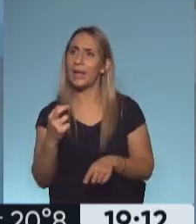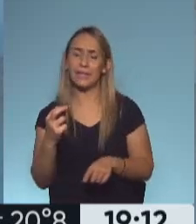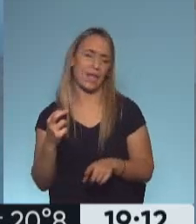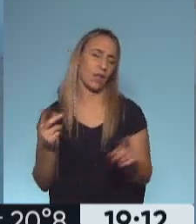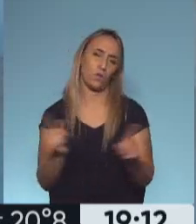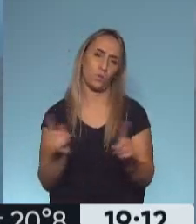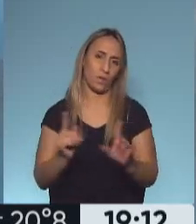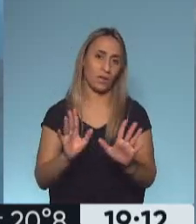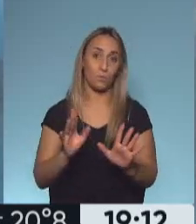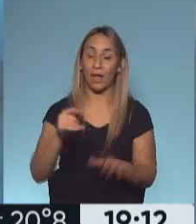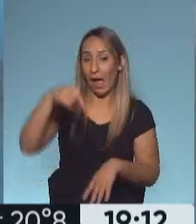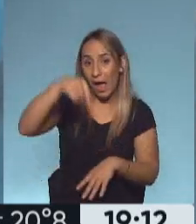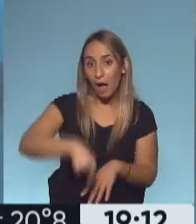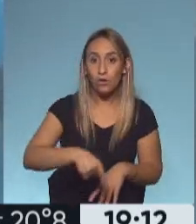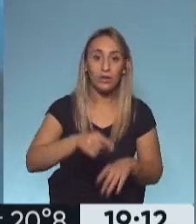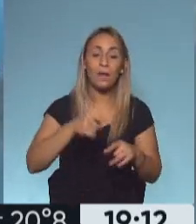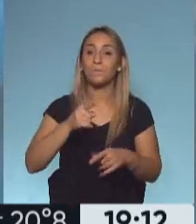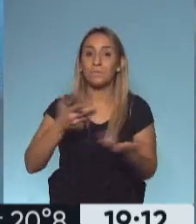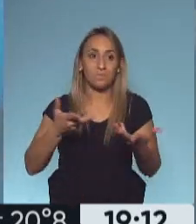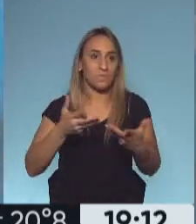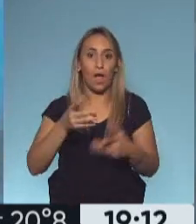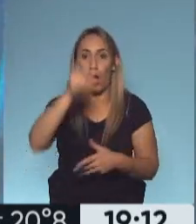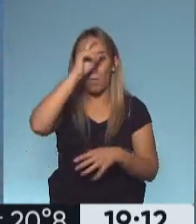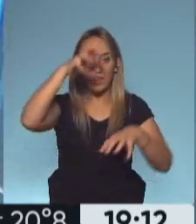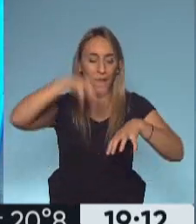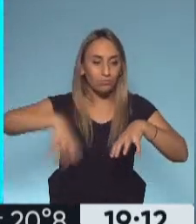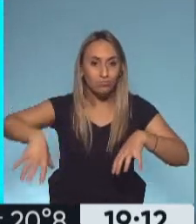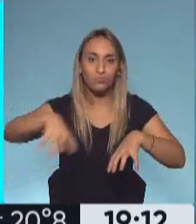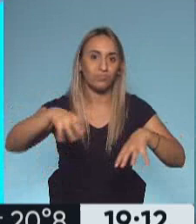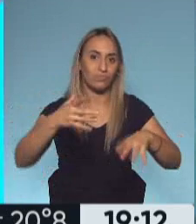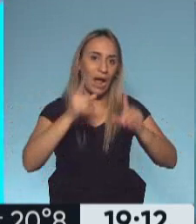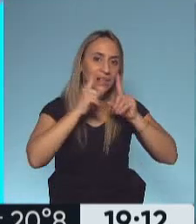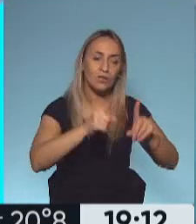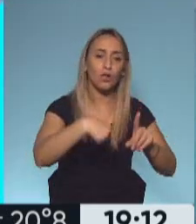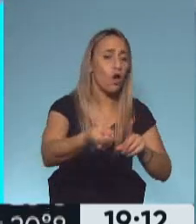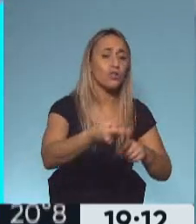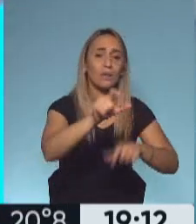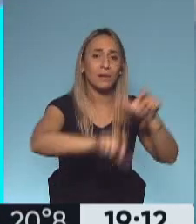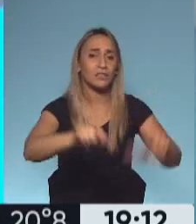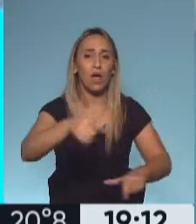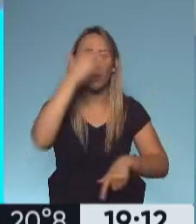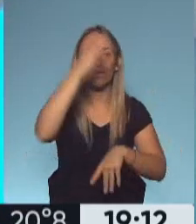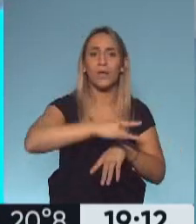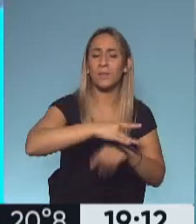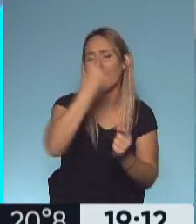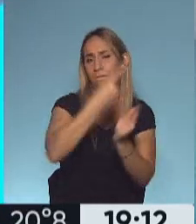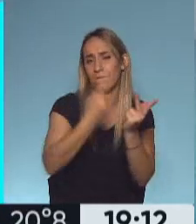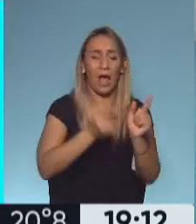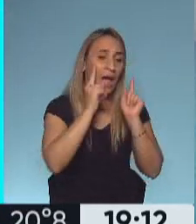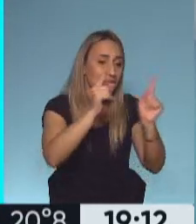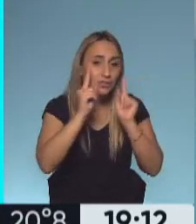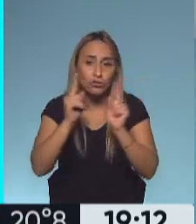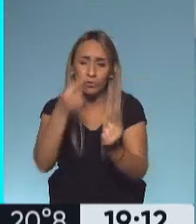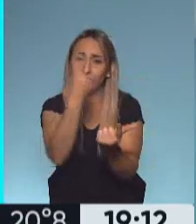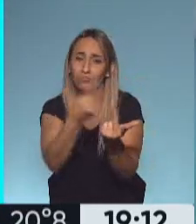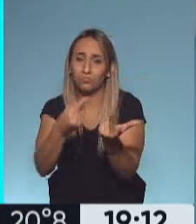atiende también a otras patologías, justamente porque estamos en plena actividad y porque además la característica de esta segunda ola son diferentes.